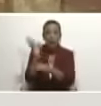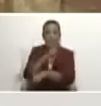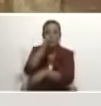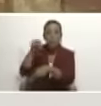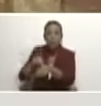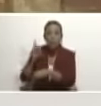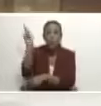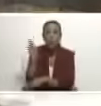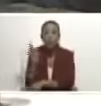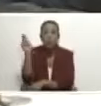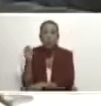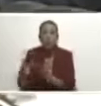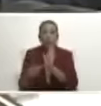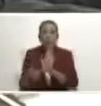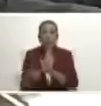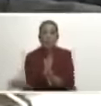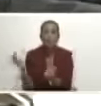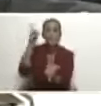preponderante,